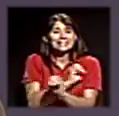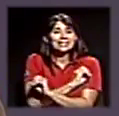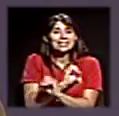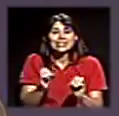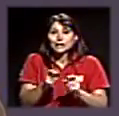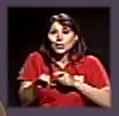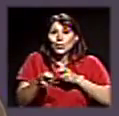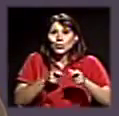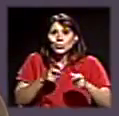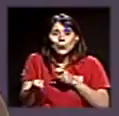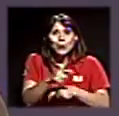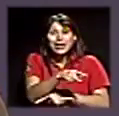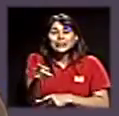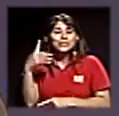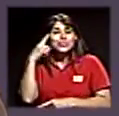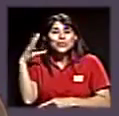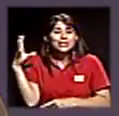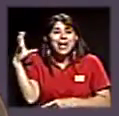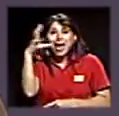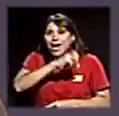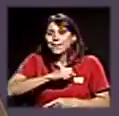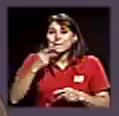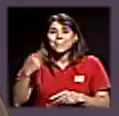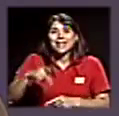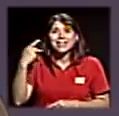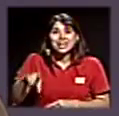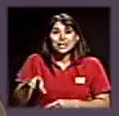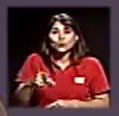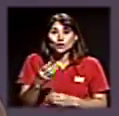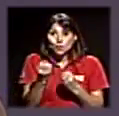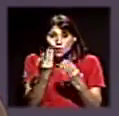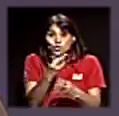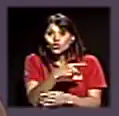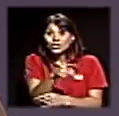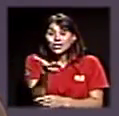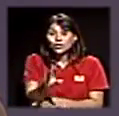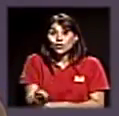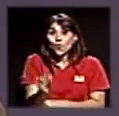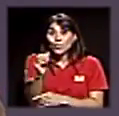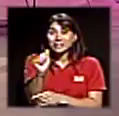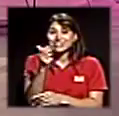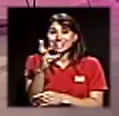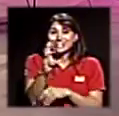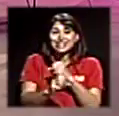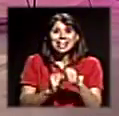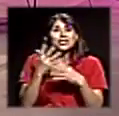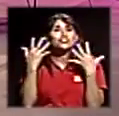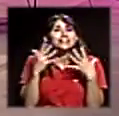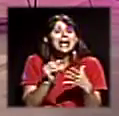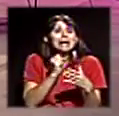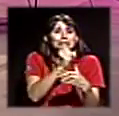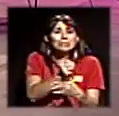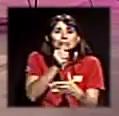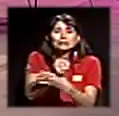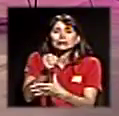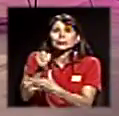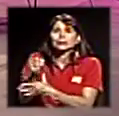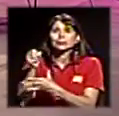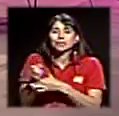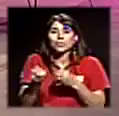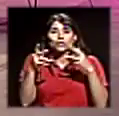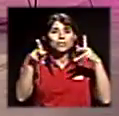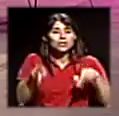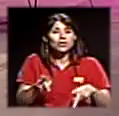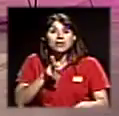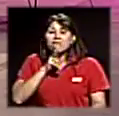idea del peligro, muchos de ellos multihomicidas ya a los 16 años, es decir, realmente muy,